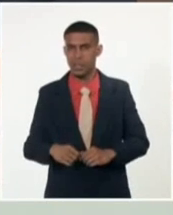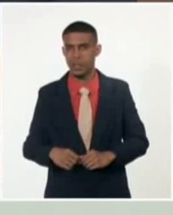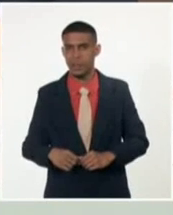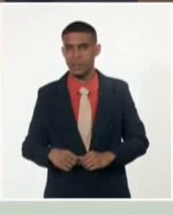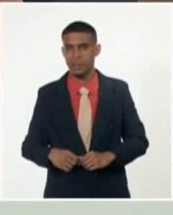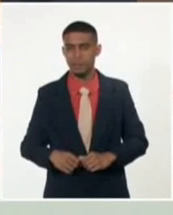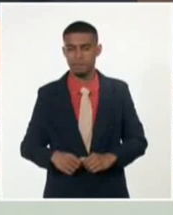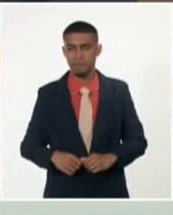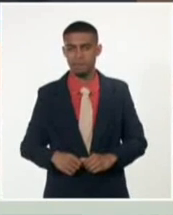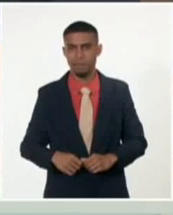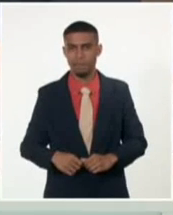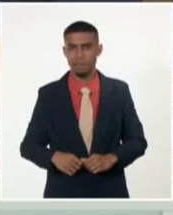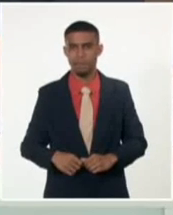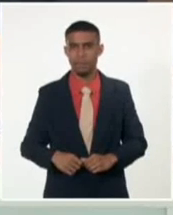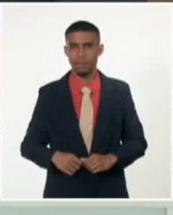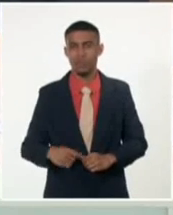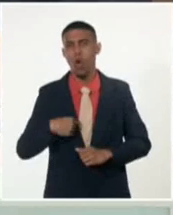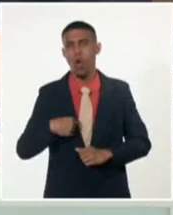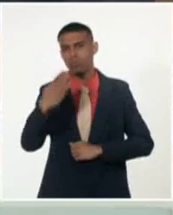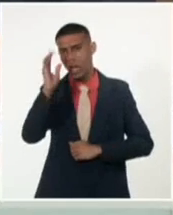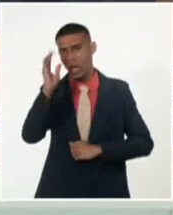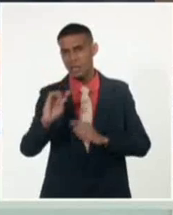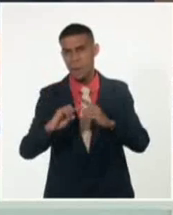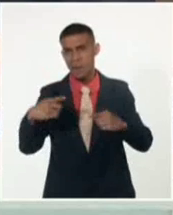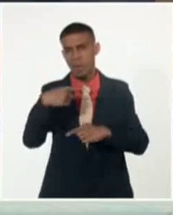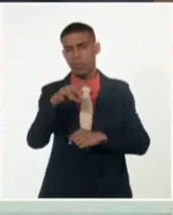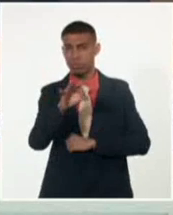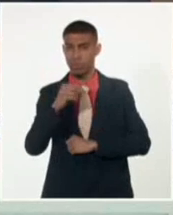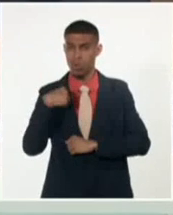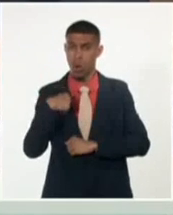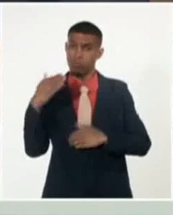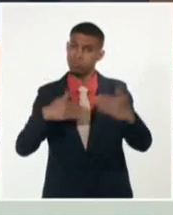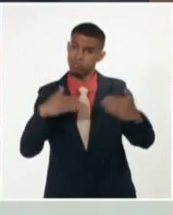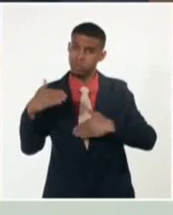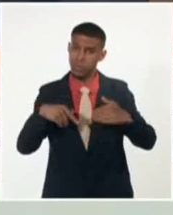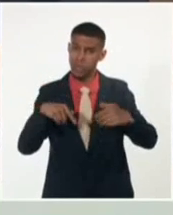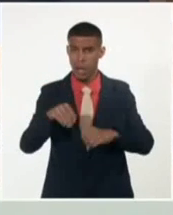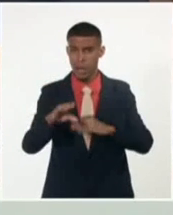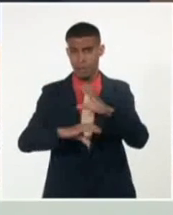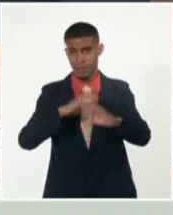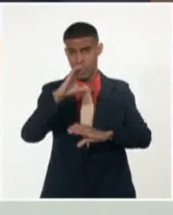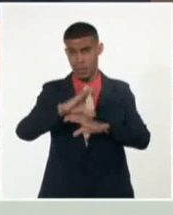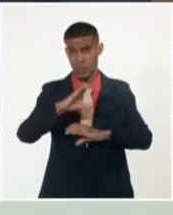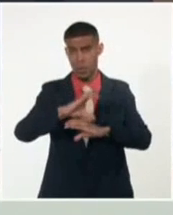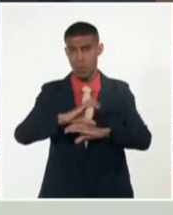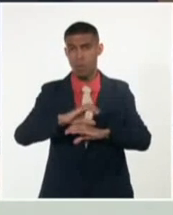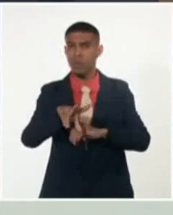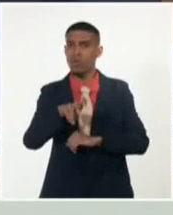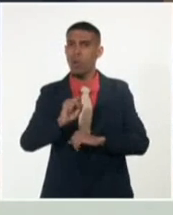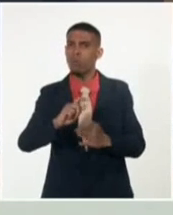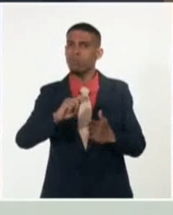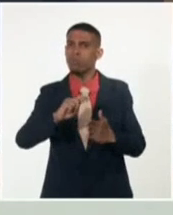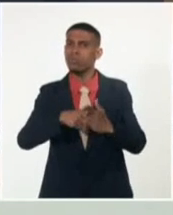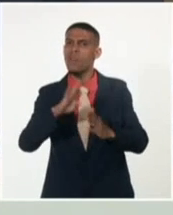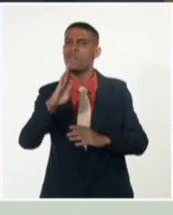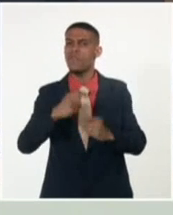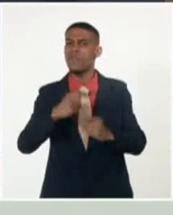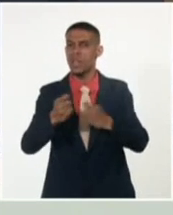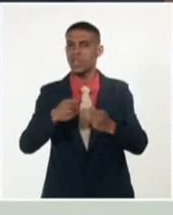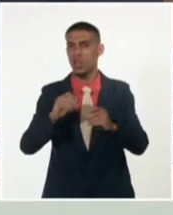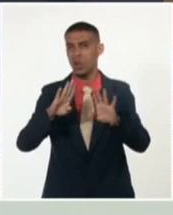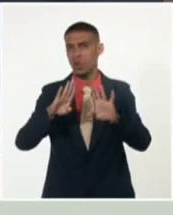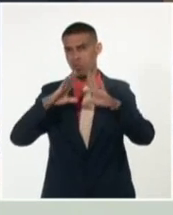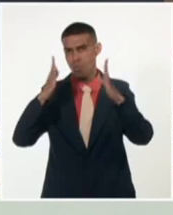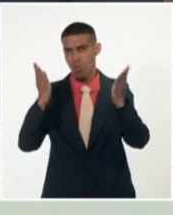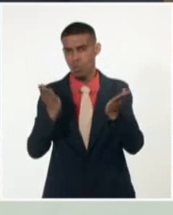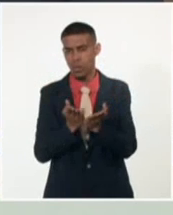Ramaphosa. Agradezco ante todo la invitación a participar en esta cumbre para un nuevo pacto financiero global que